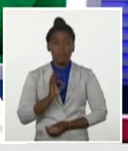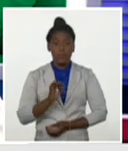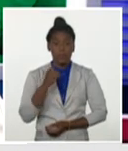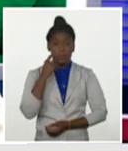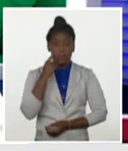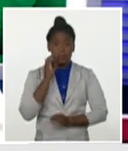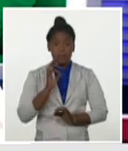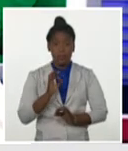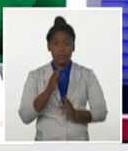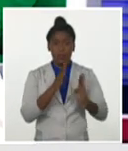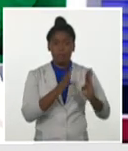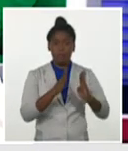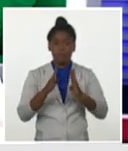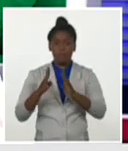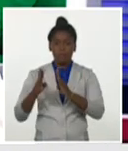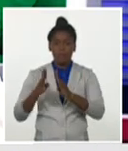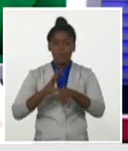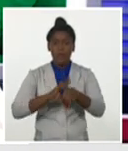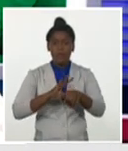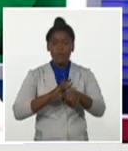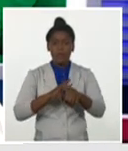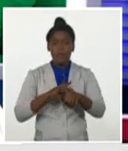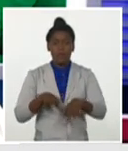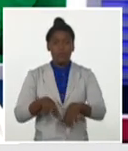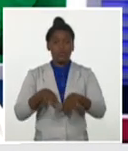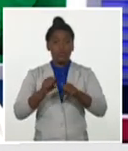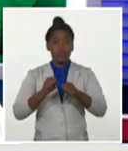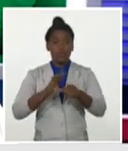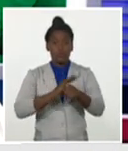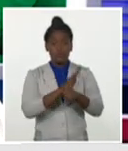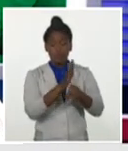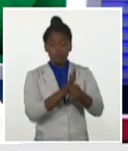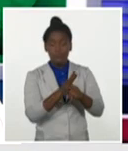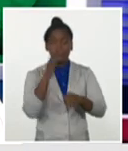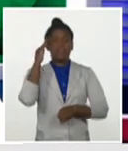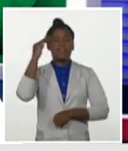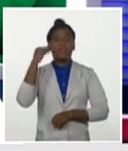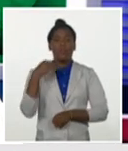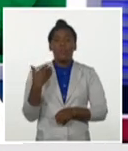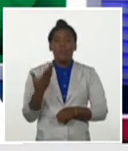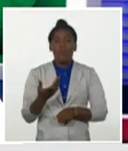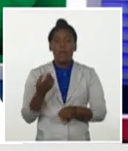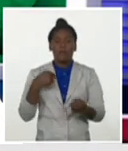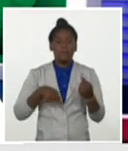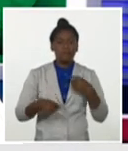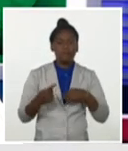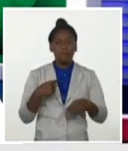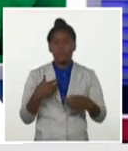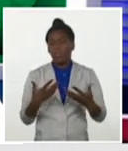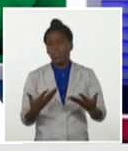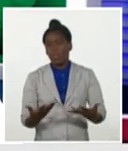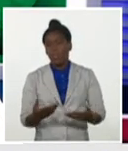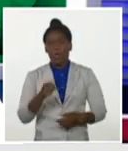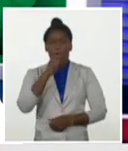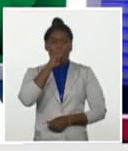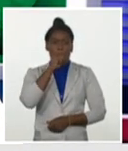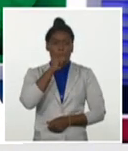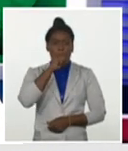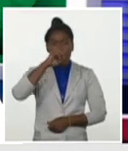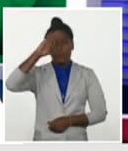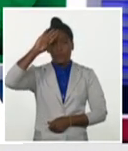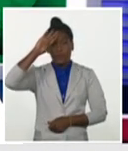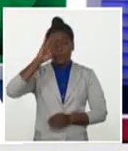que están predominando. Y también esta mañana hacemos esto con el objetivo de sensibilizar a